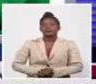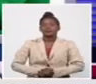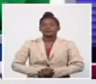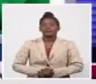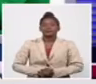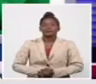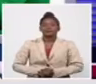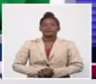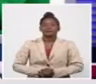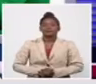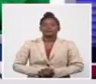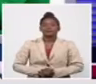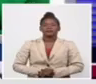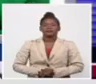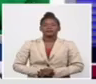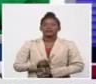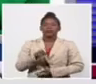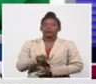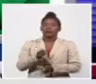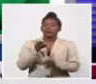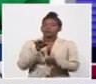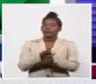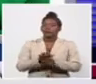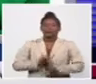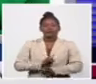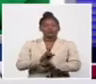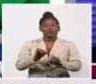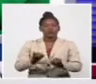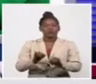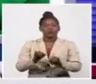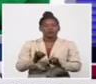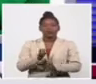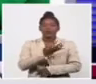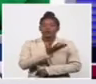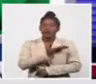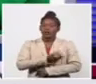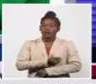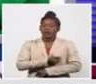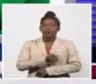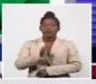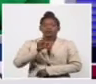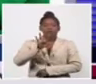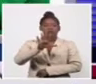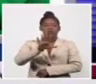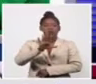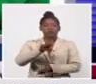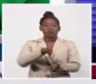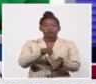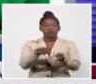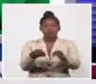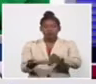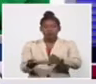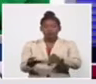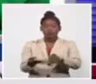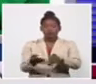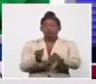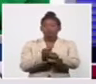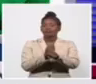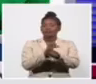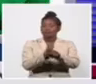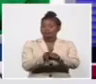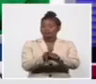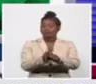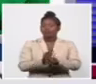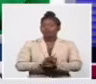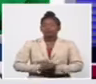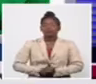conferencia lamentando el fallecimiento de 5 personas con la COVID-19, una cifra